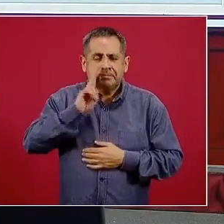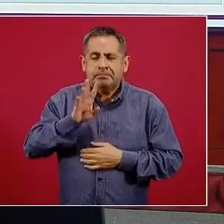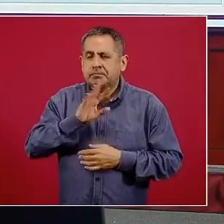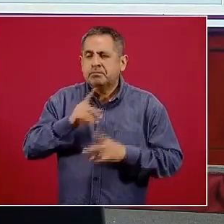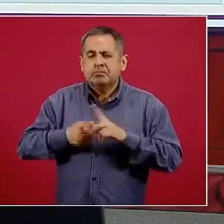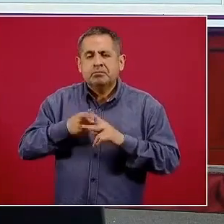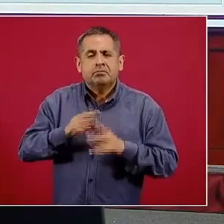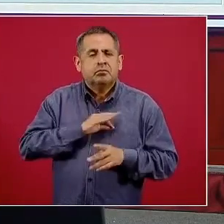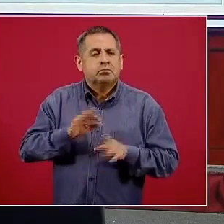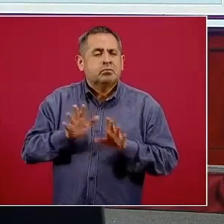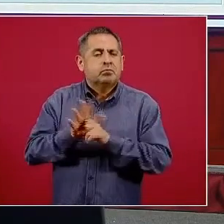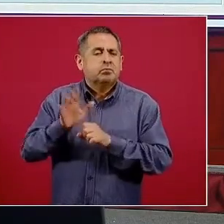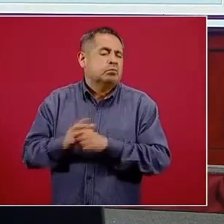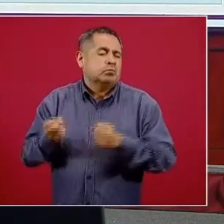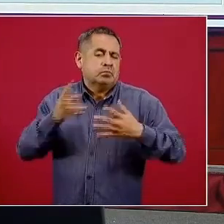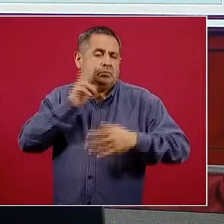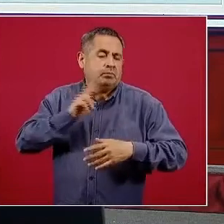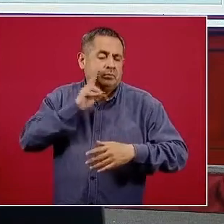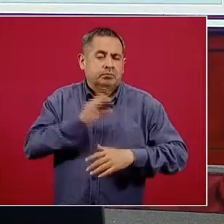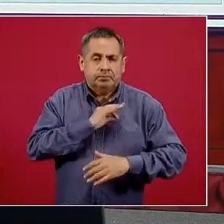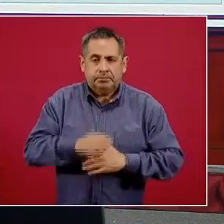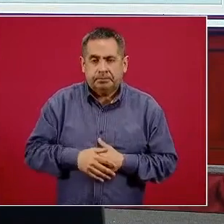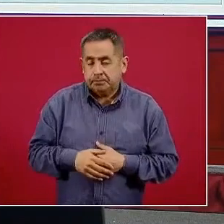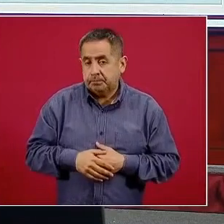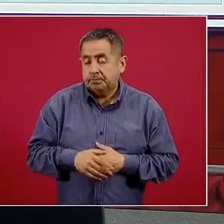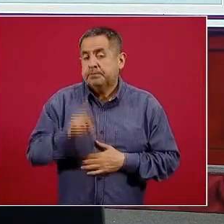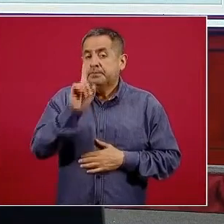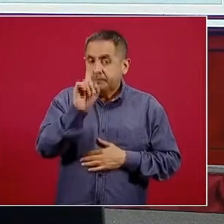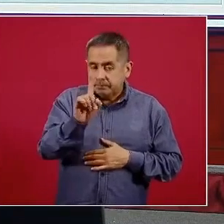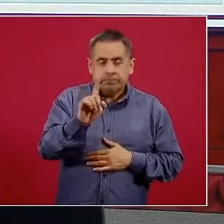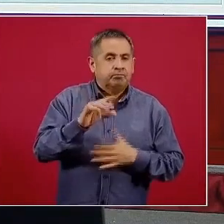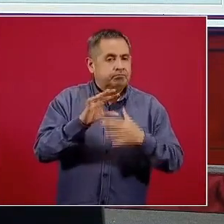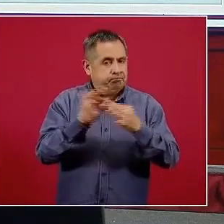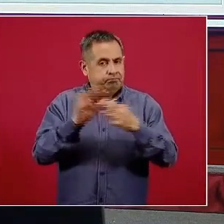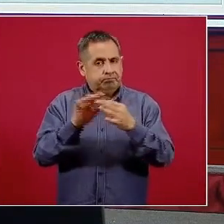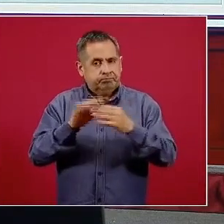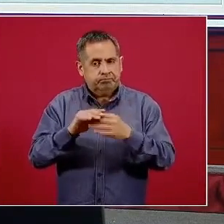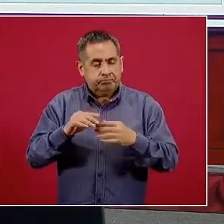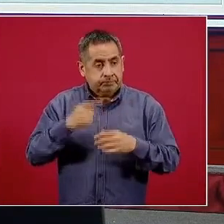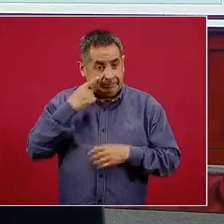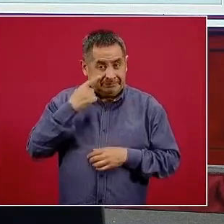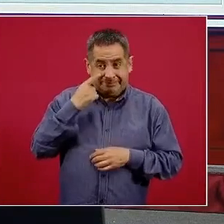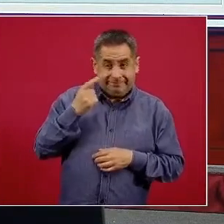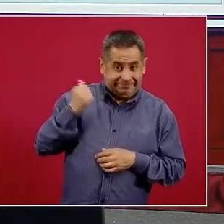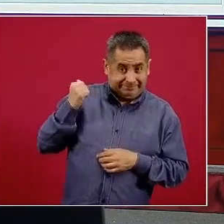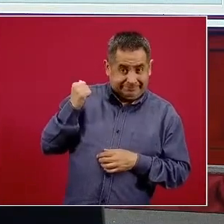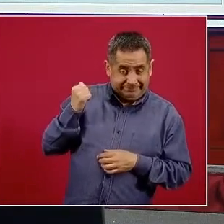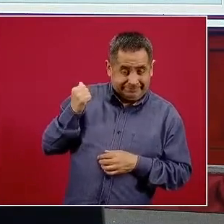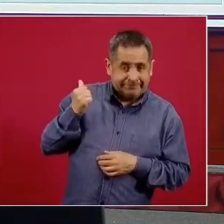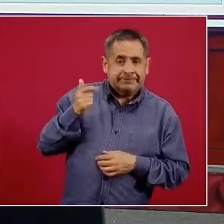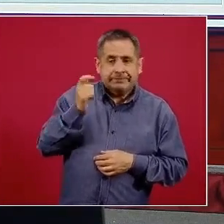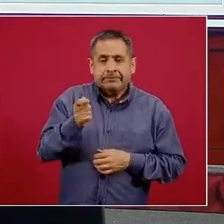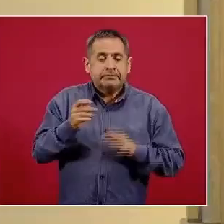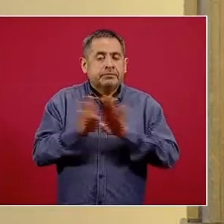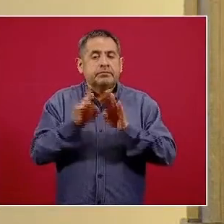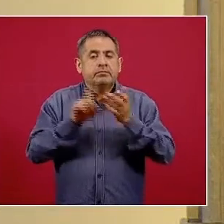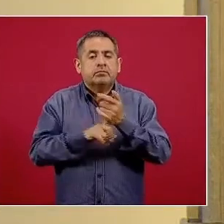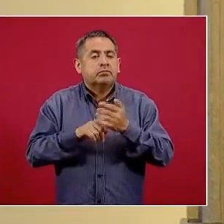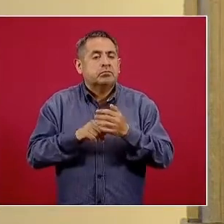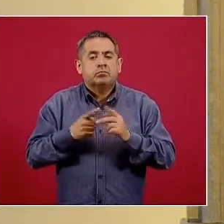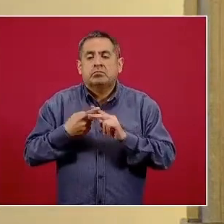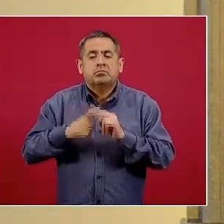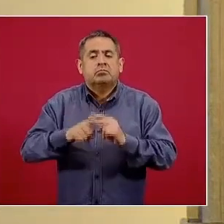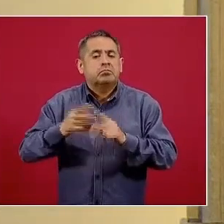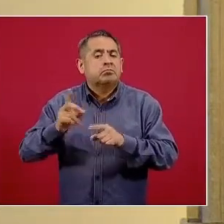una estimación correspondiente. Ahora, lo interesante de lo que nosotros podemos ver es, dado que esta situación se ha presentado desde el